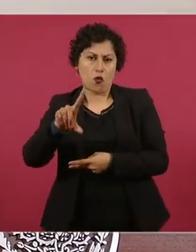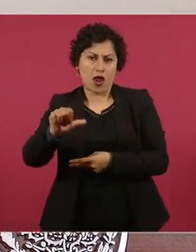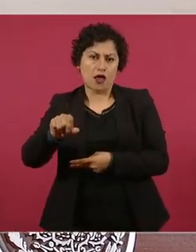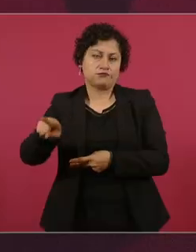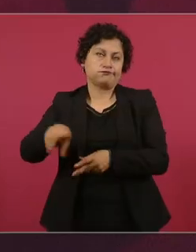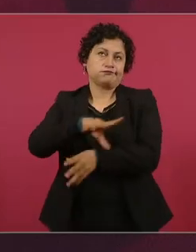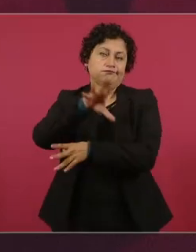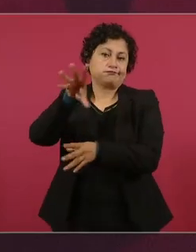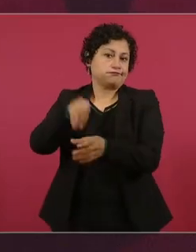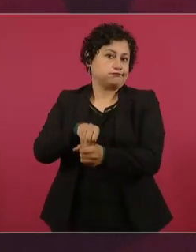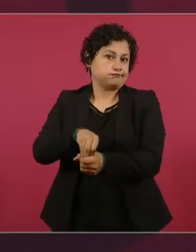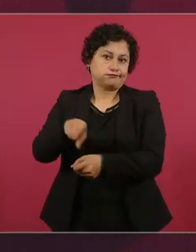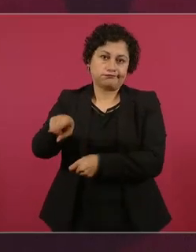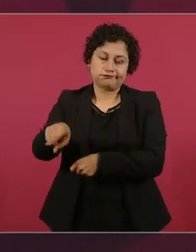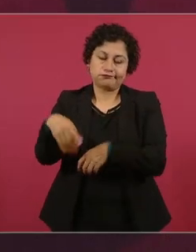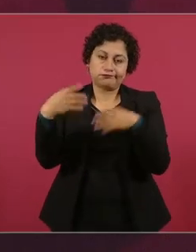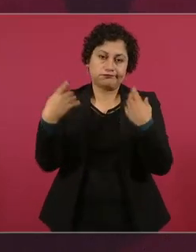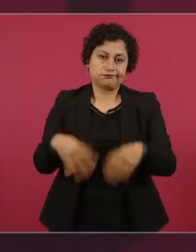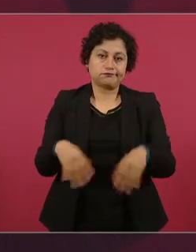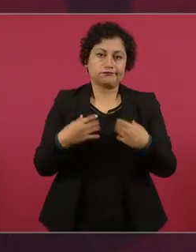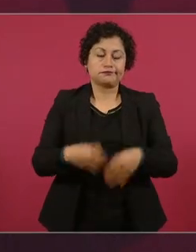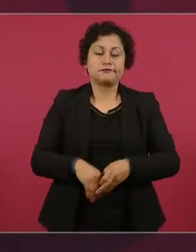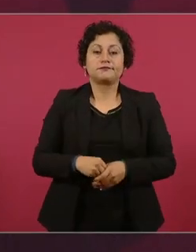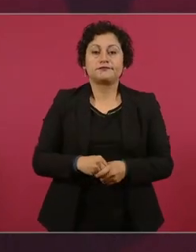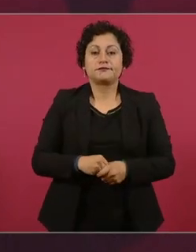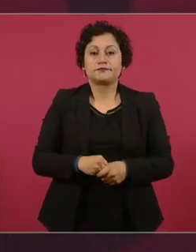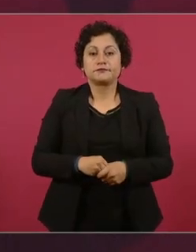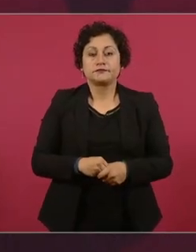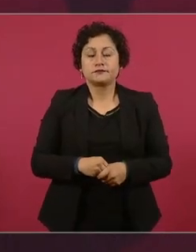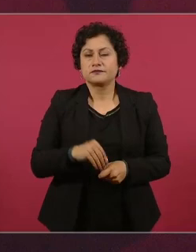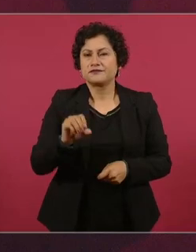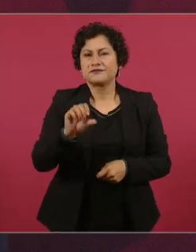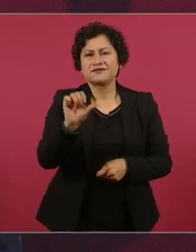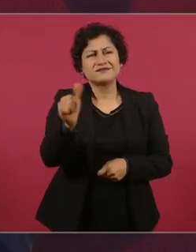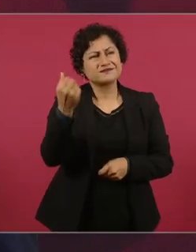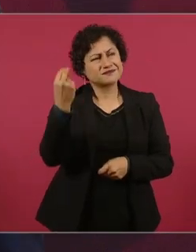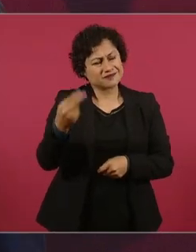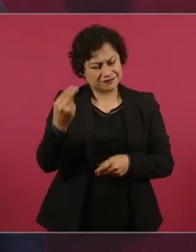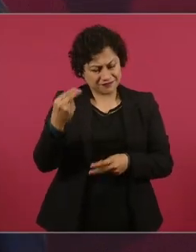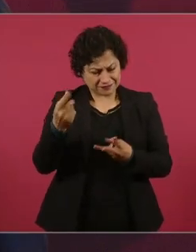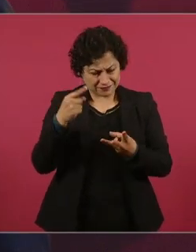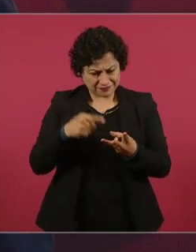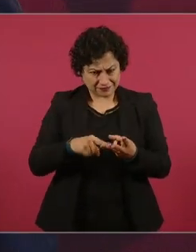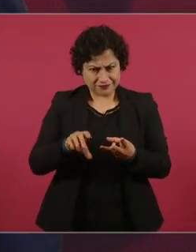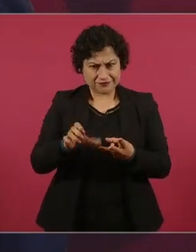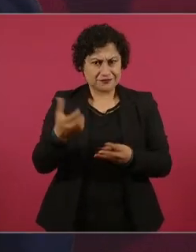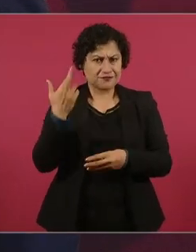Y ¿cómo se llama la otra cadena de radio?